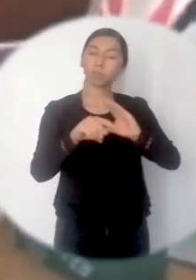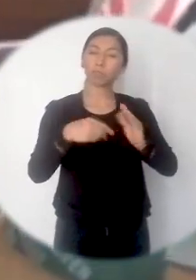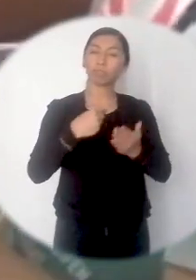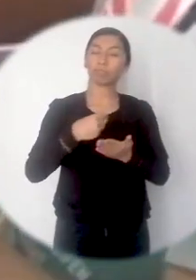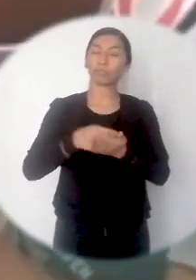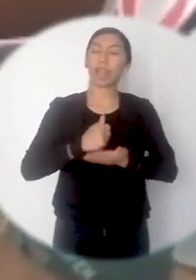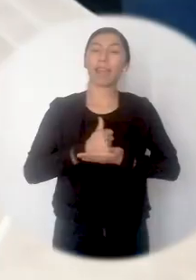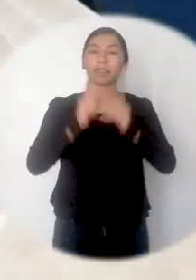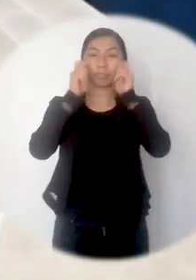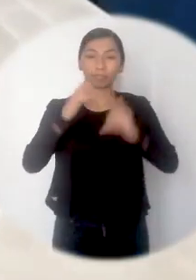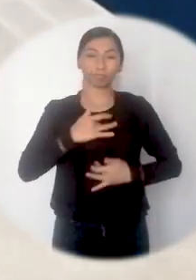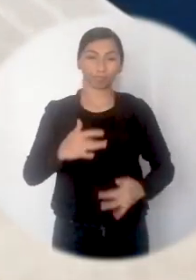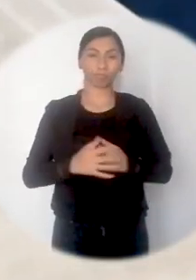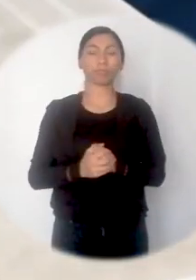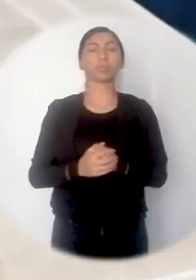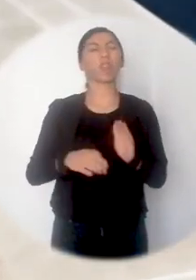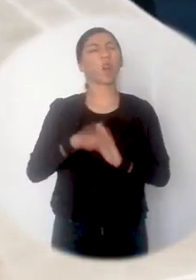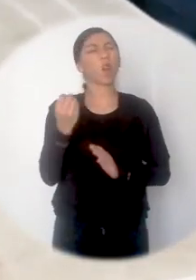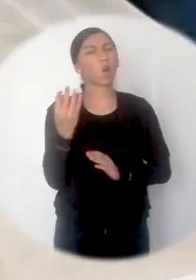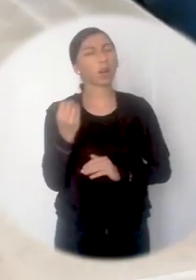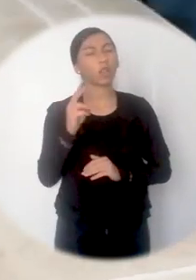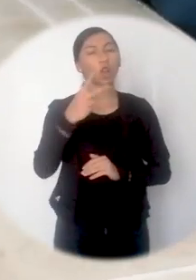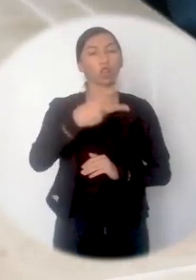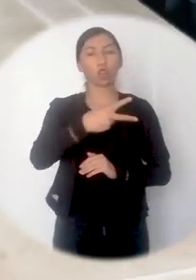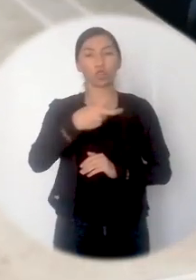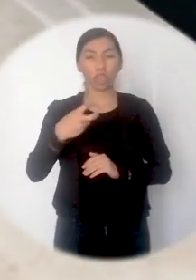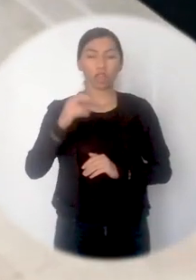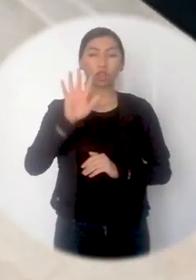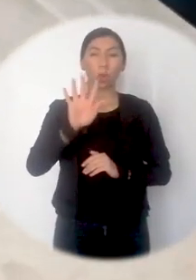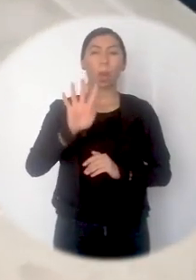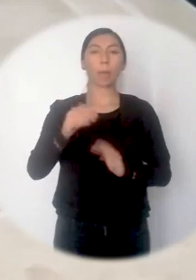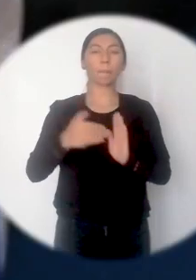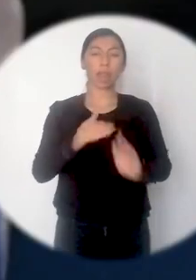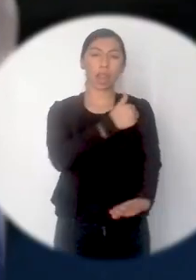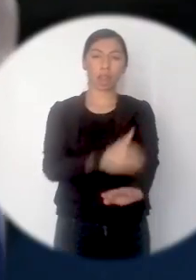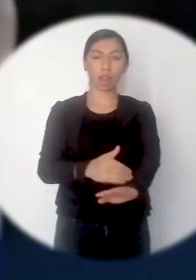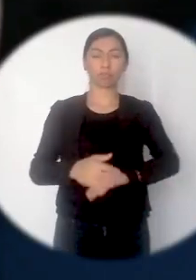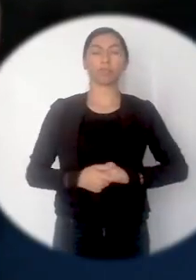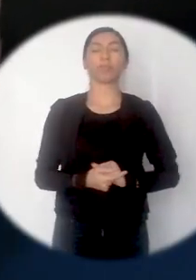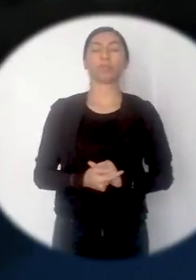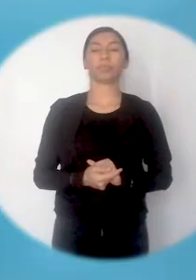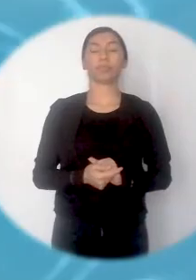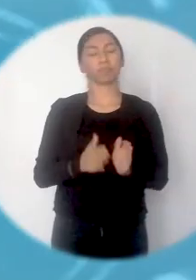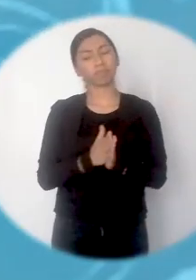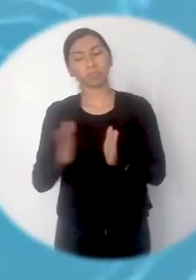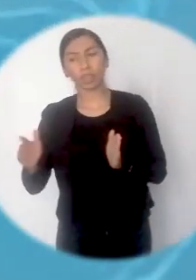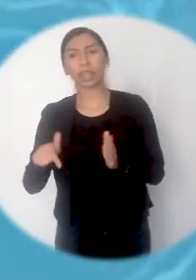421.585 giros de atención humanitaria a hogares víctimas de desplazamiento forzado por un valor superior a los 254.000 millones de